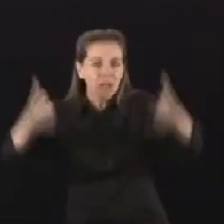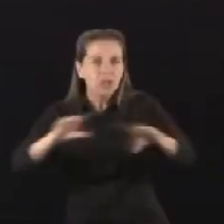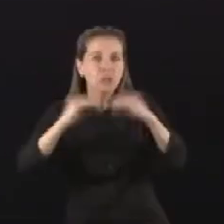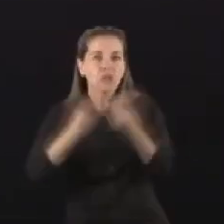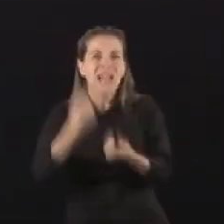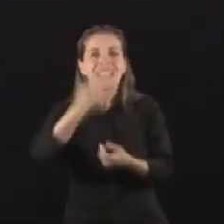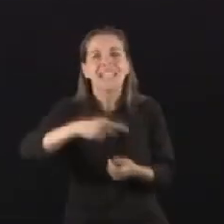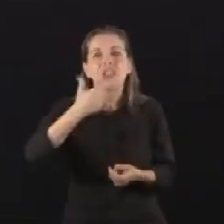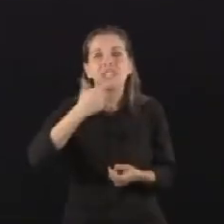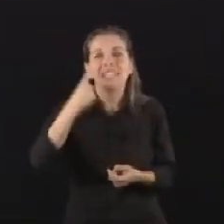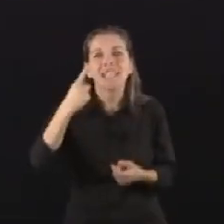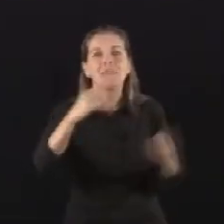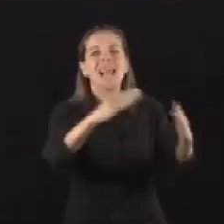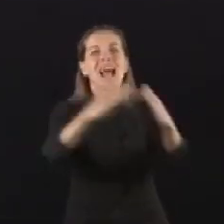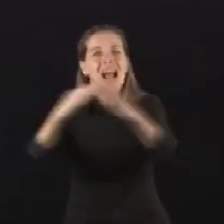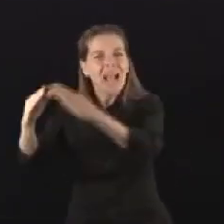para familias argentinas.